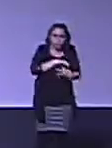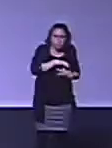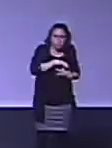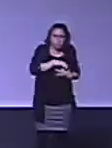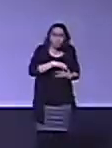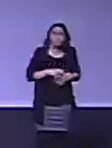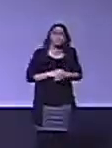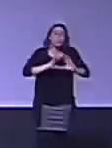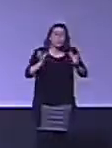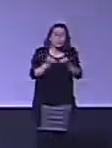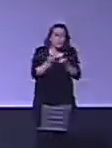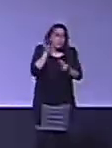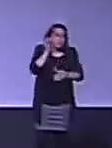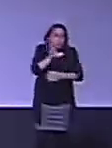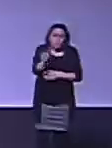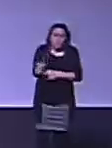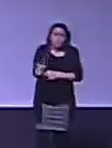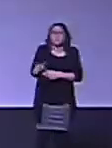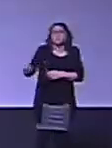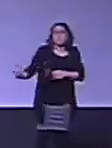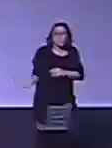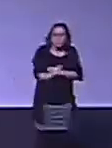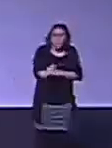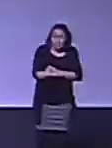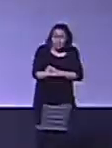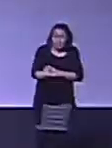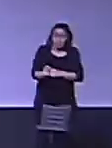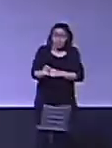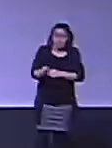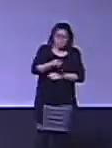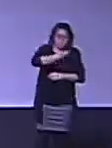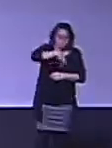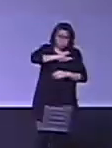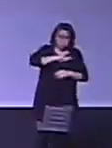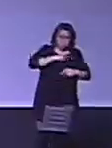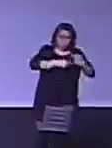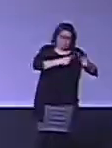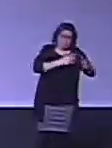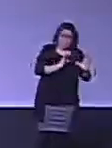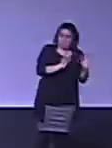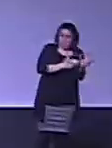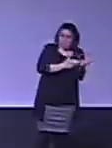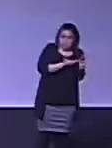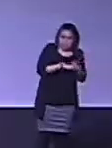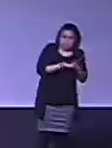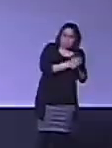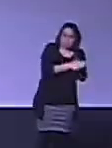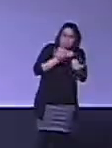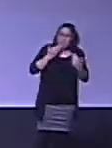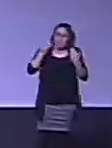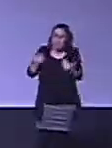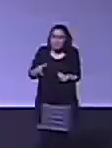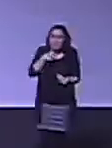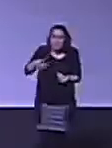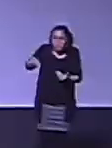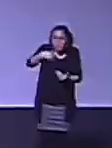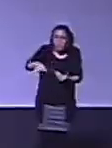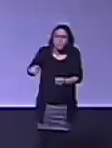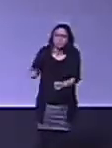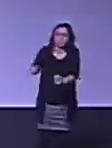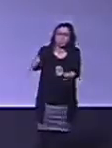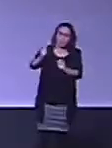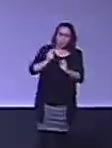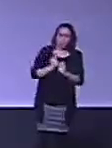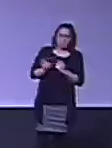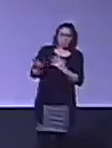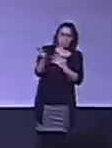las raquetistas, de parte de nuestra generación, por transmitirnos la pasión por la pelota y, por encima de todo, de